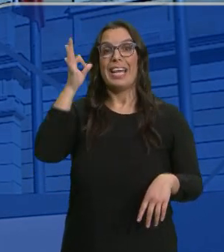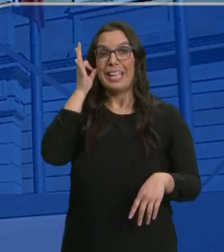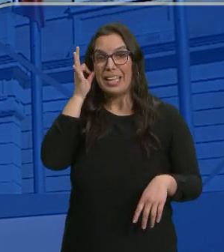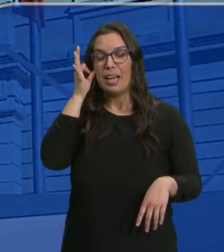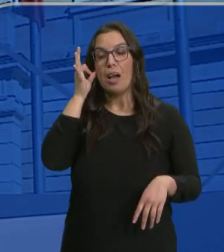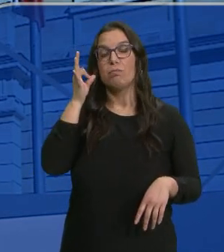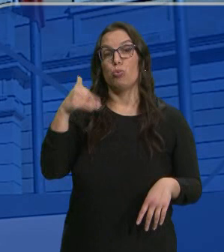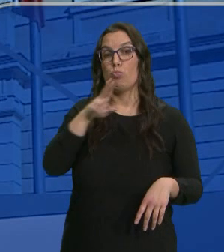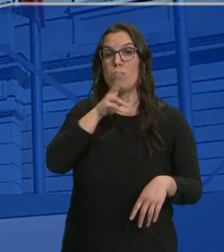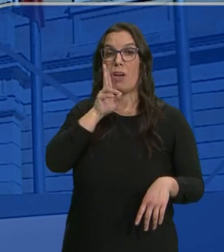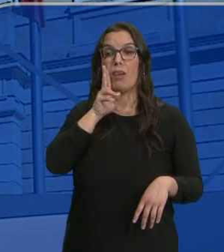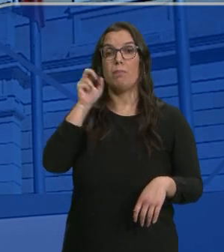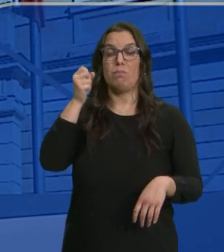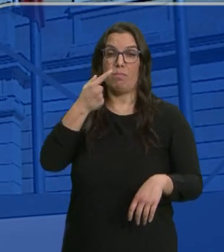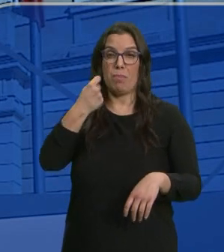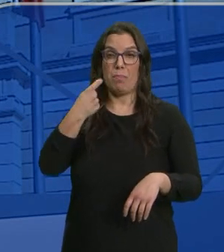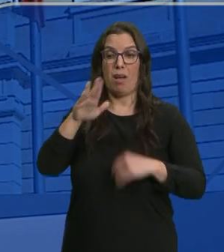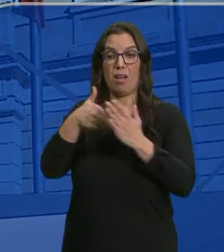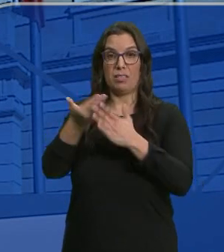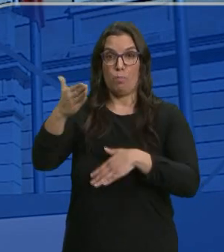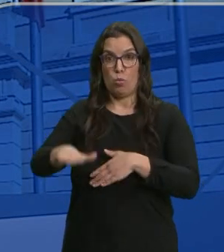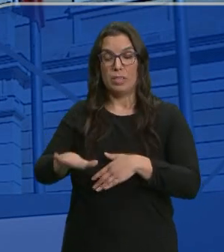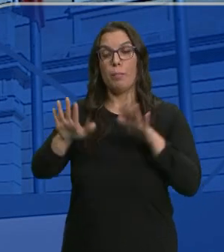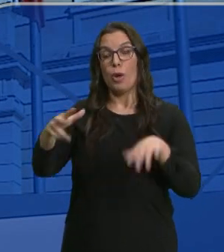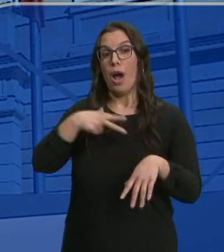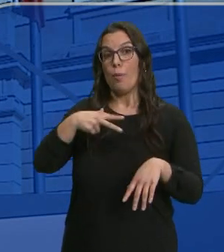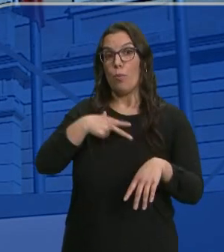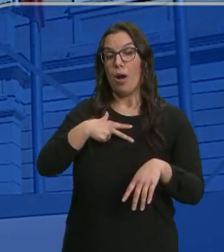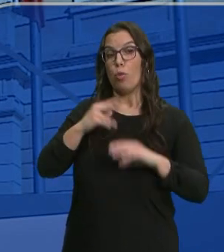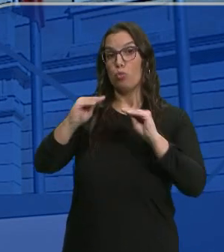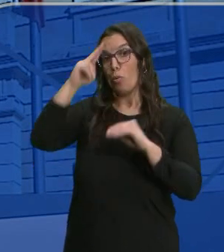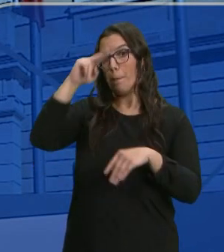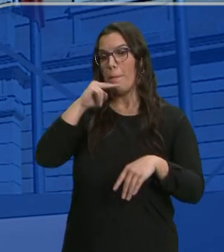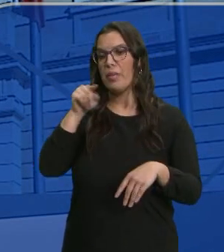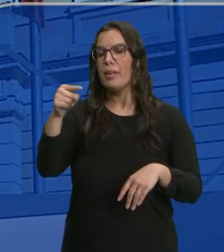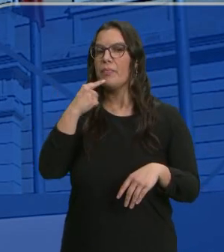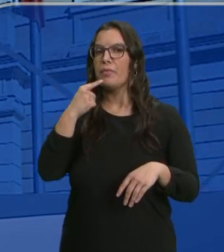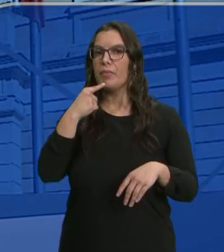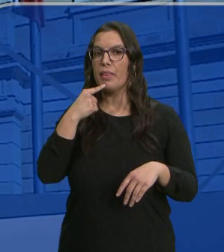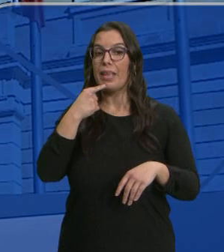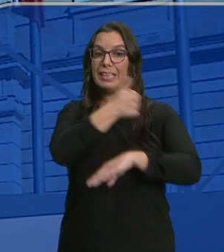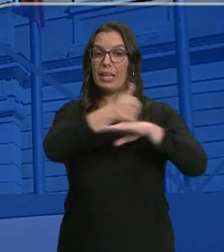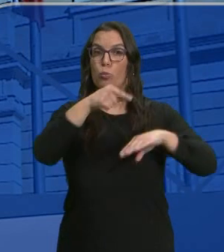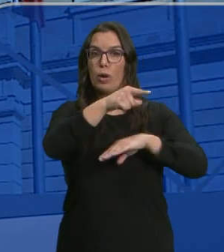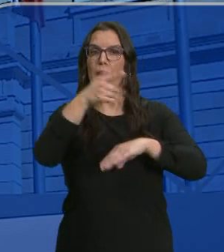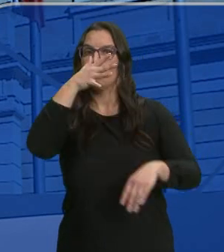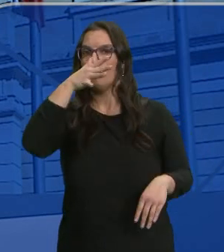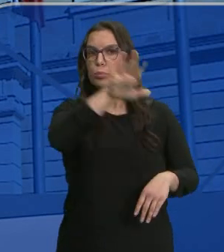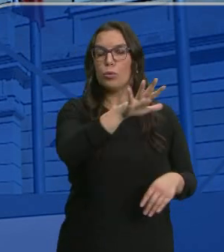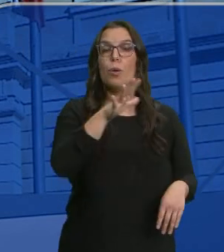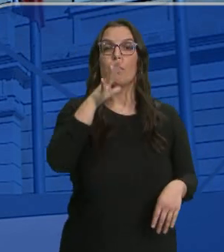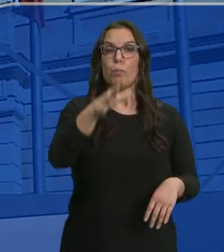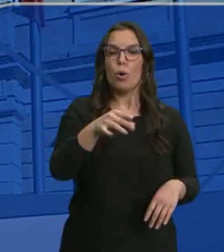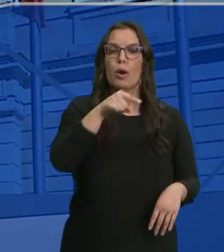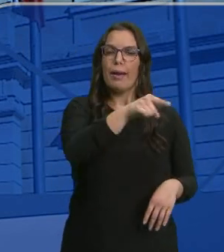por la ingesta letal de barbitúricos. Pues bien, la defensa legal del progenitor había anunciado acciones contra este tribunal por remitir a